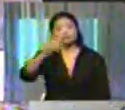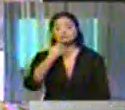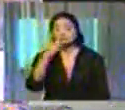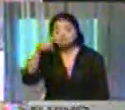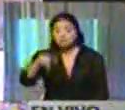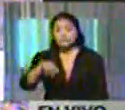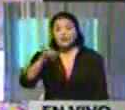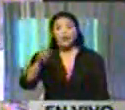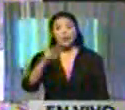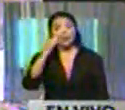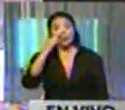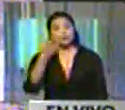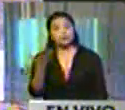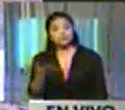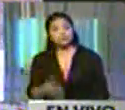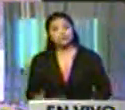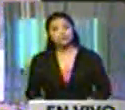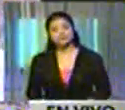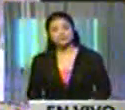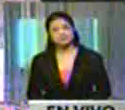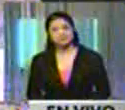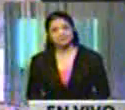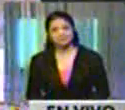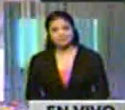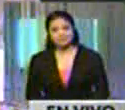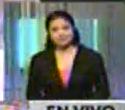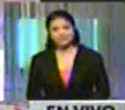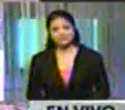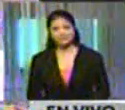junio.